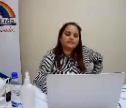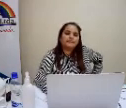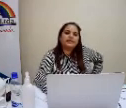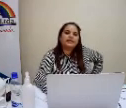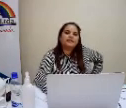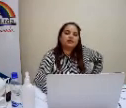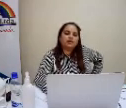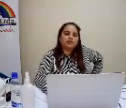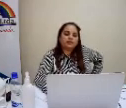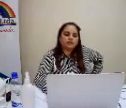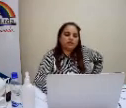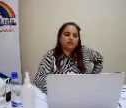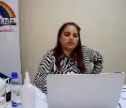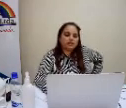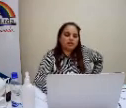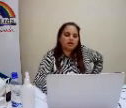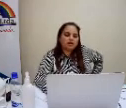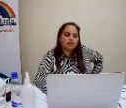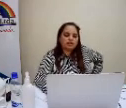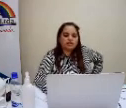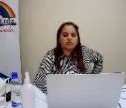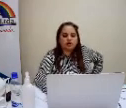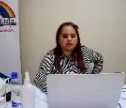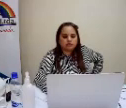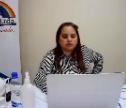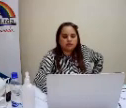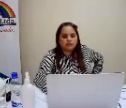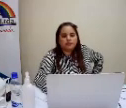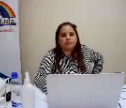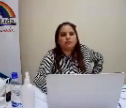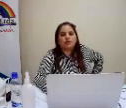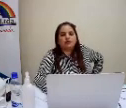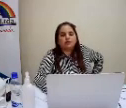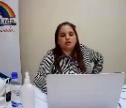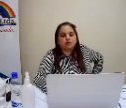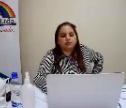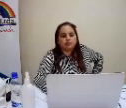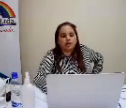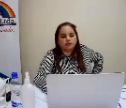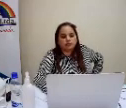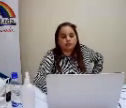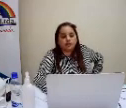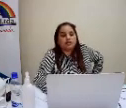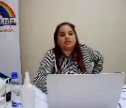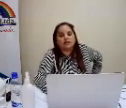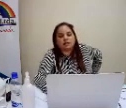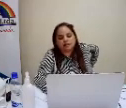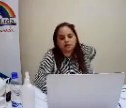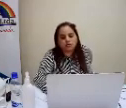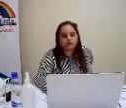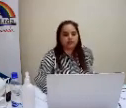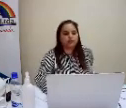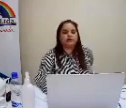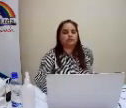meses y es frecuente en personas entre 20 a 45 años, que pueden sufrir puede ser el